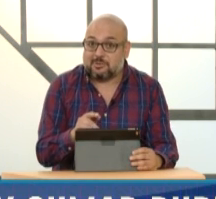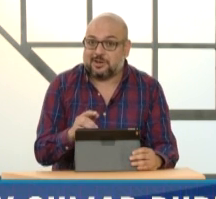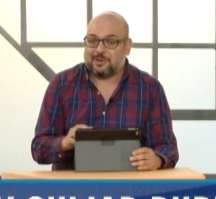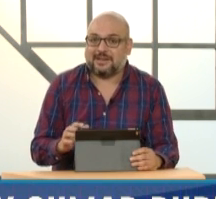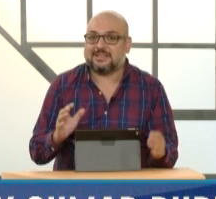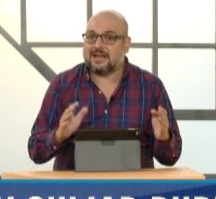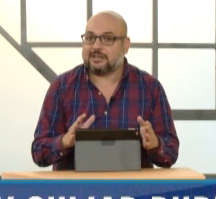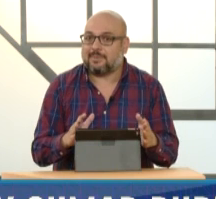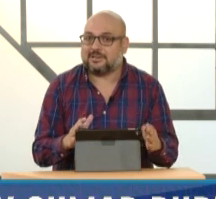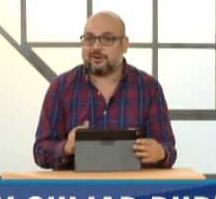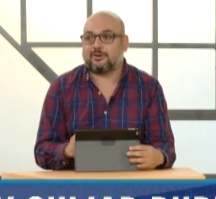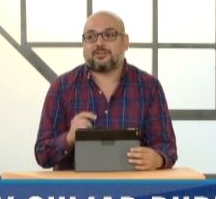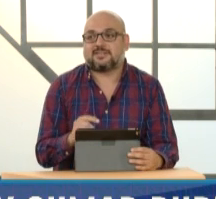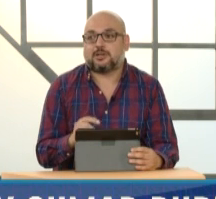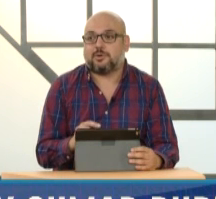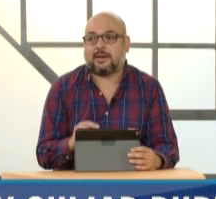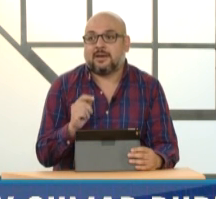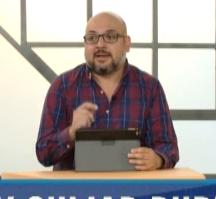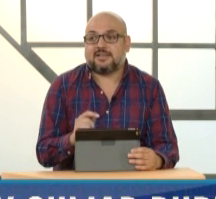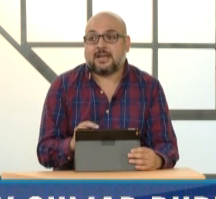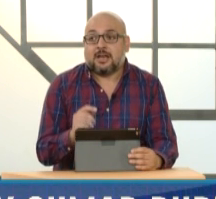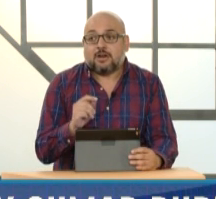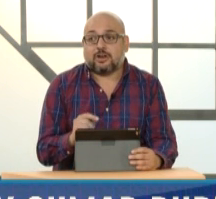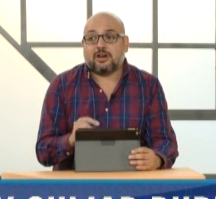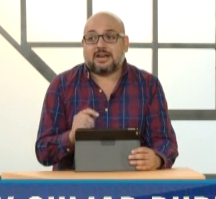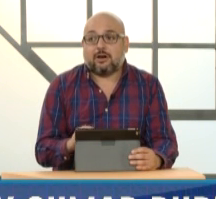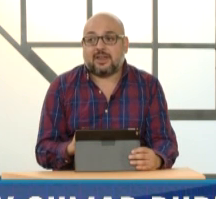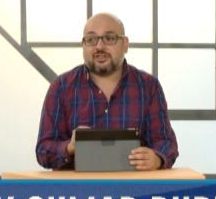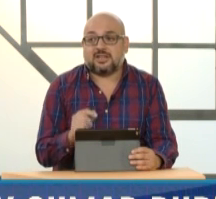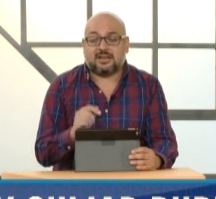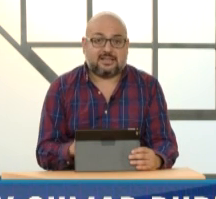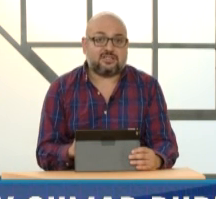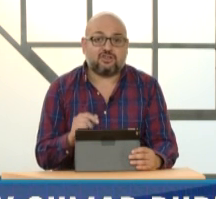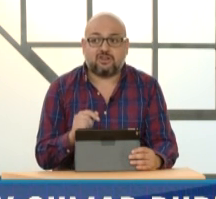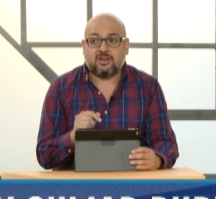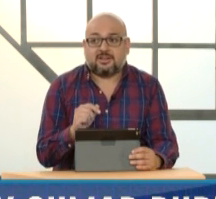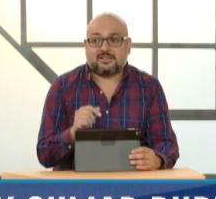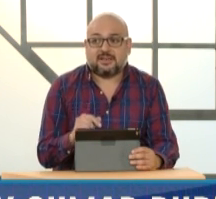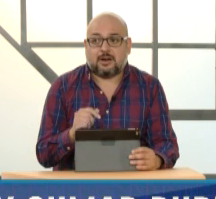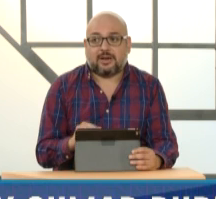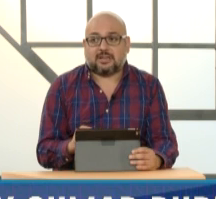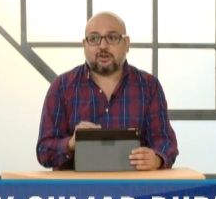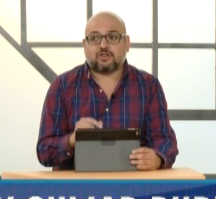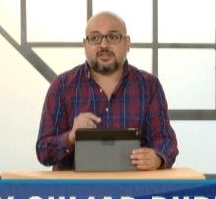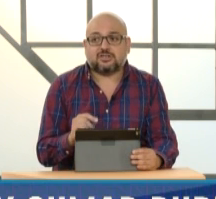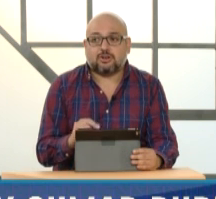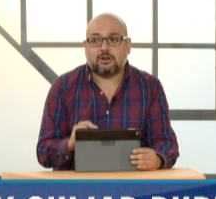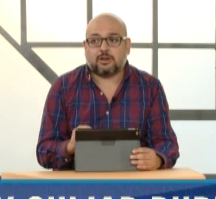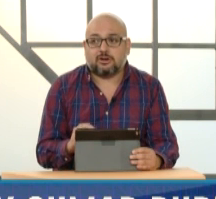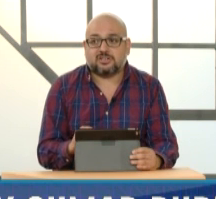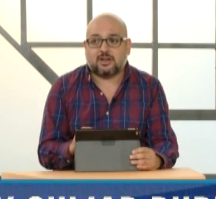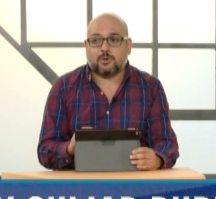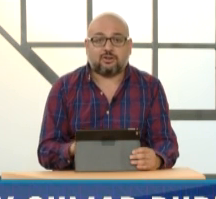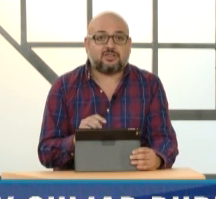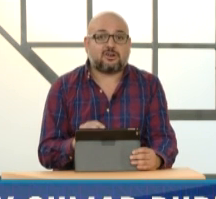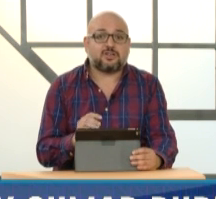es el que estamos viendo en pantalla, esta parte nos está saliendo muy bien. Dice, no quiero ni el Ahora 12, ni el 18, dice, ni el 48. Dice, solo quiero que no